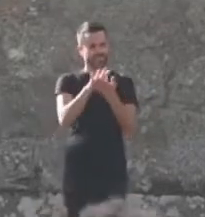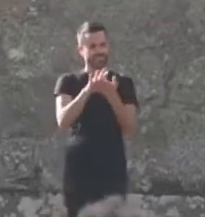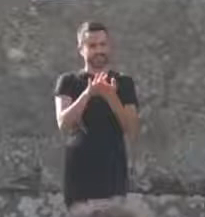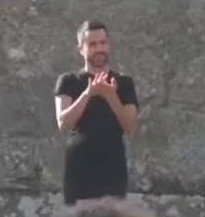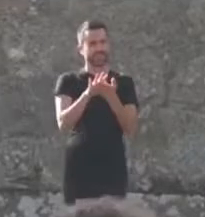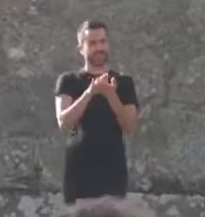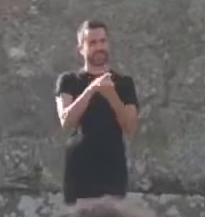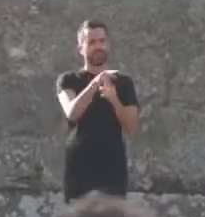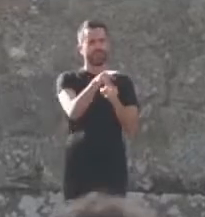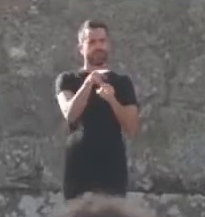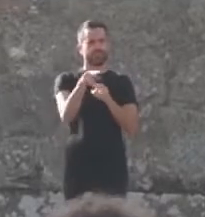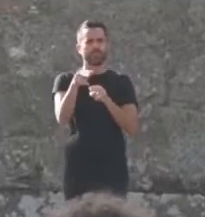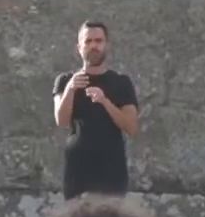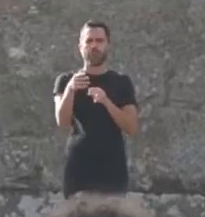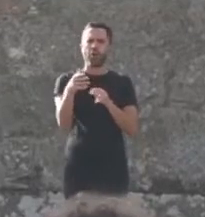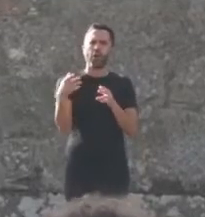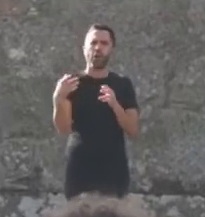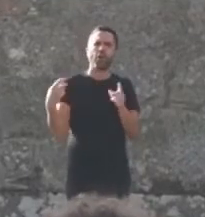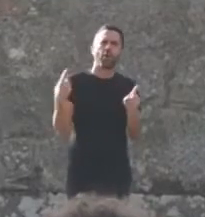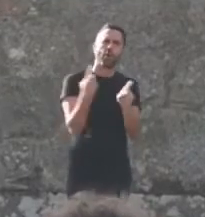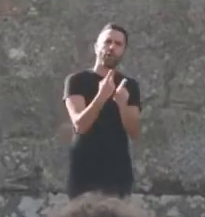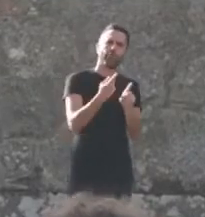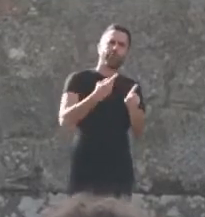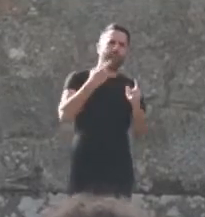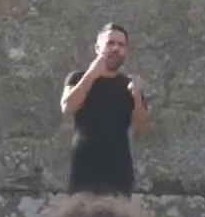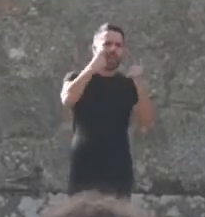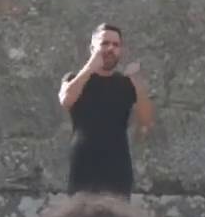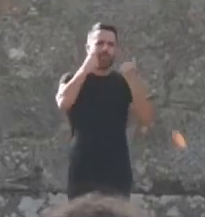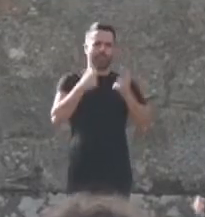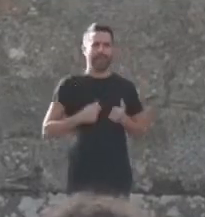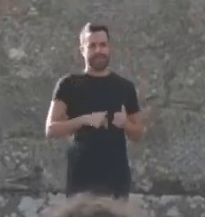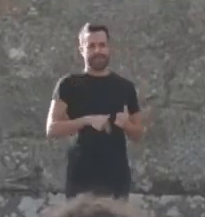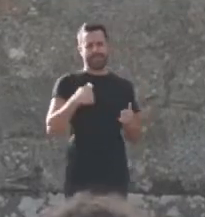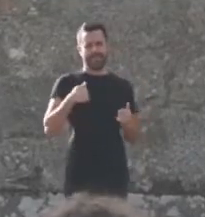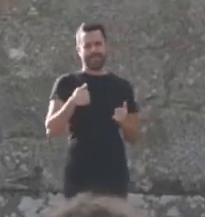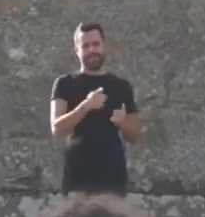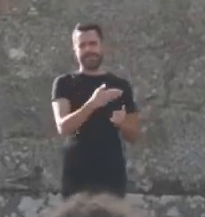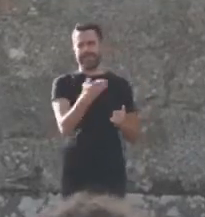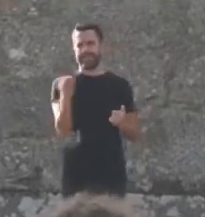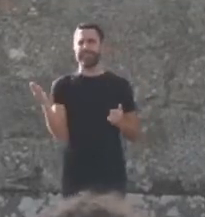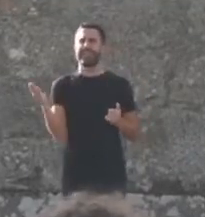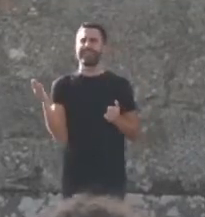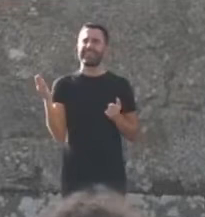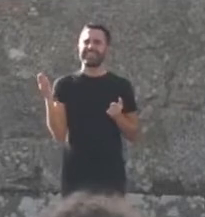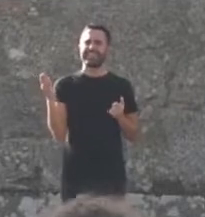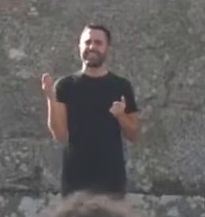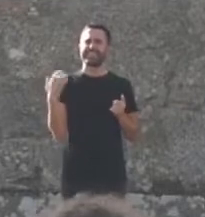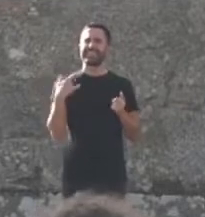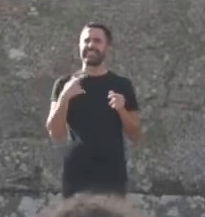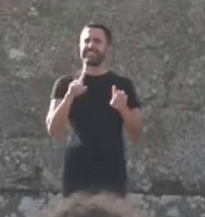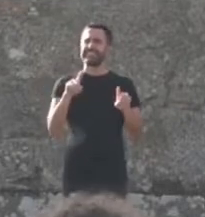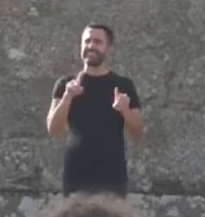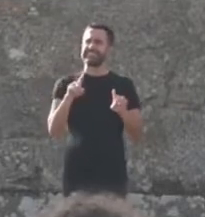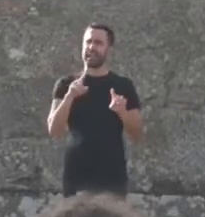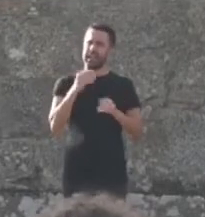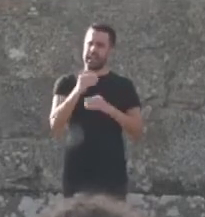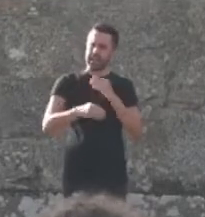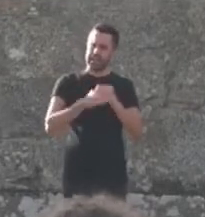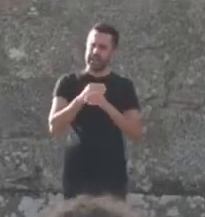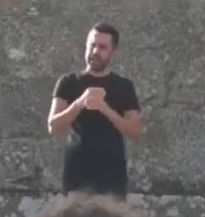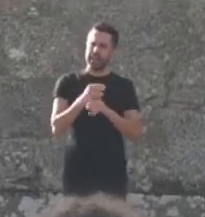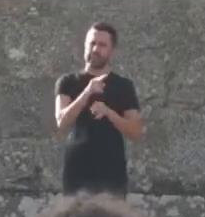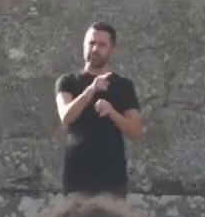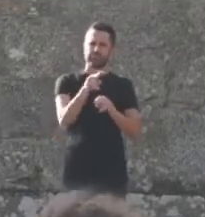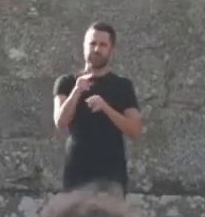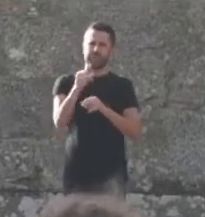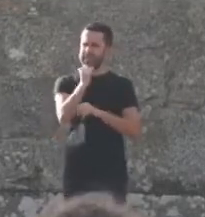crimes contra toda a humanidade. E iso fai que estes crimes sexan imprescritíveis